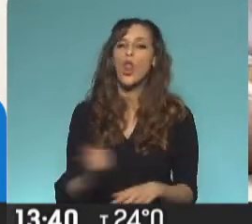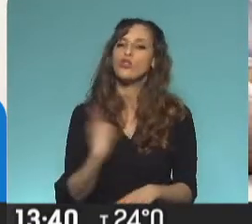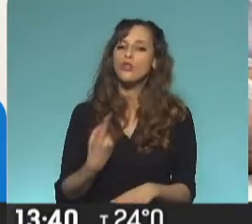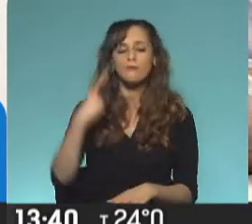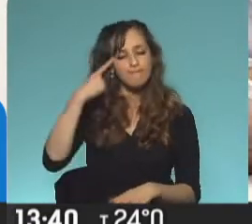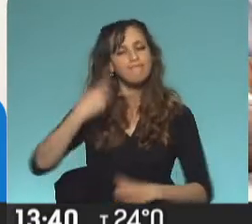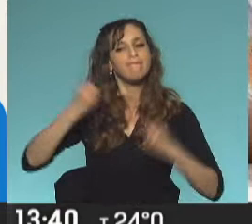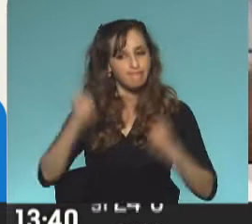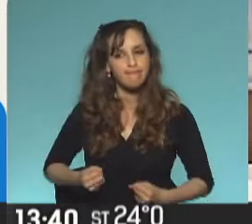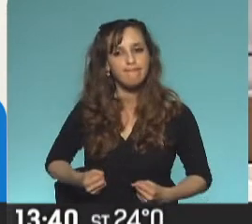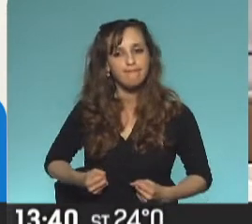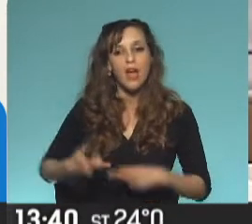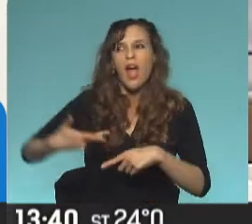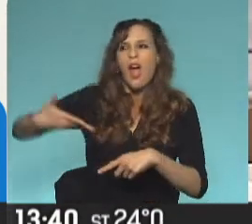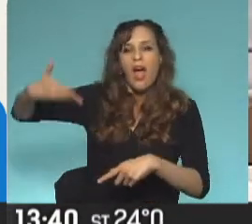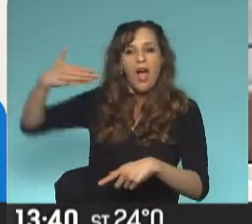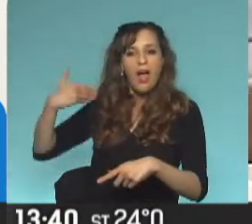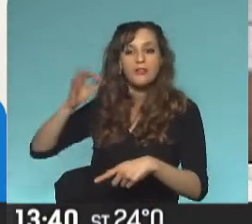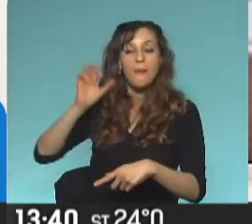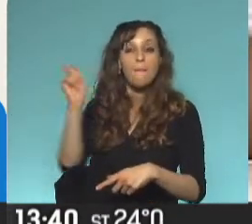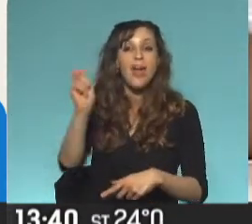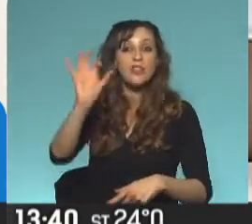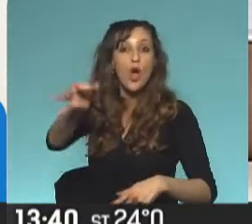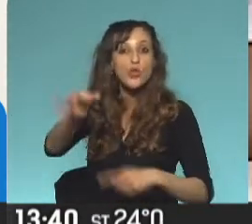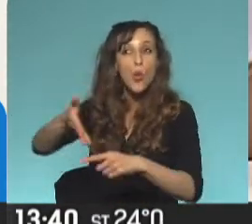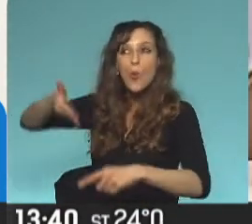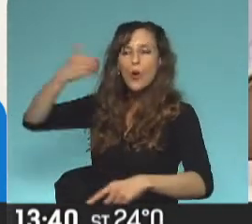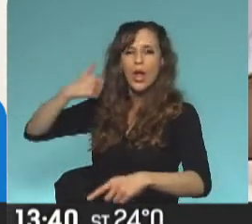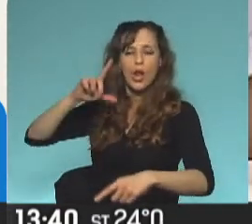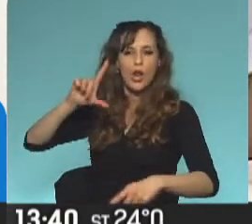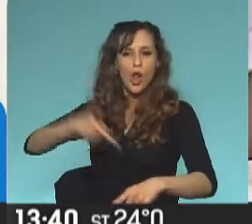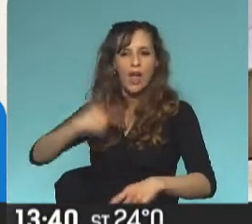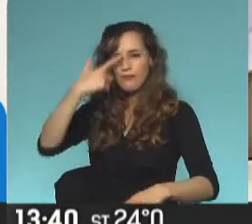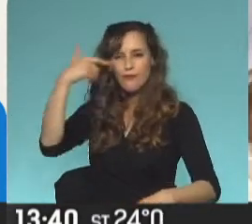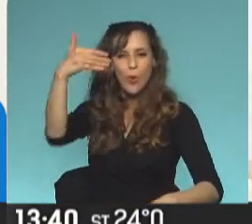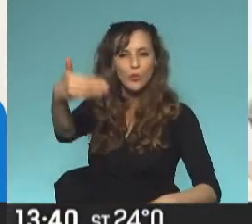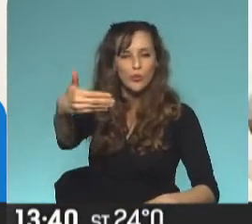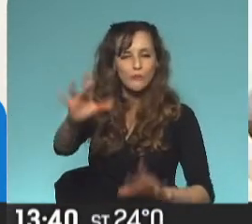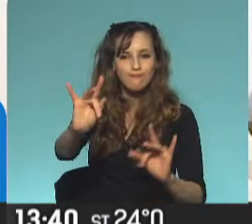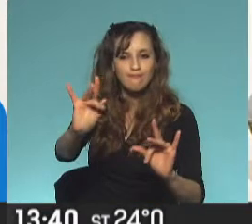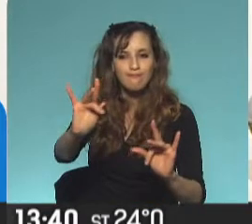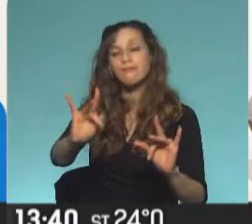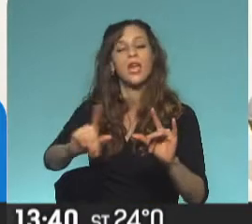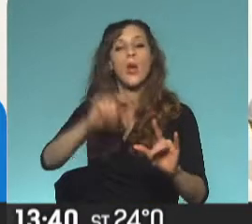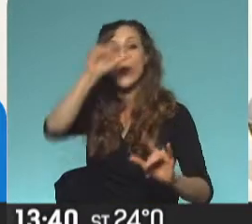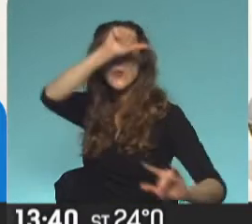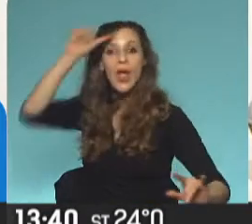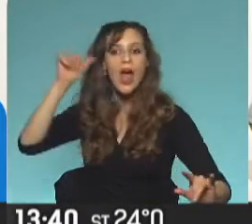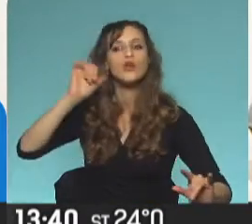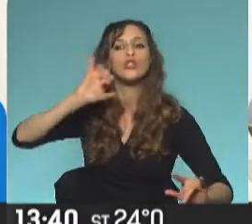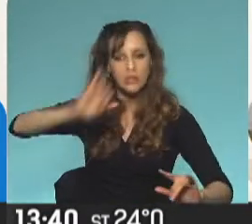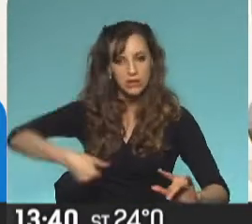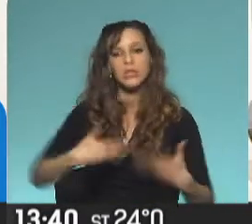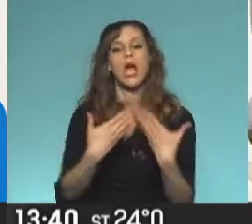algo que en aquel momento octubre parecía imposible que era abrir la temporada tener